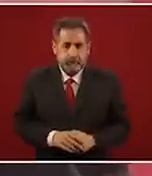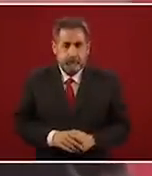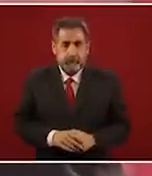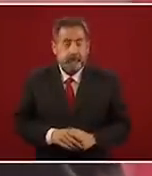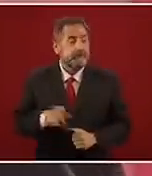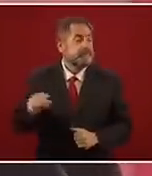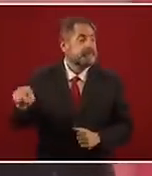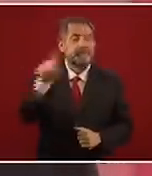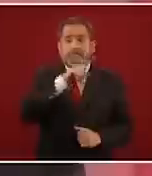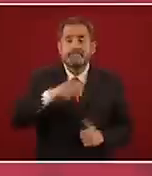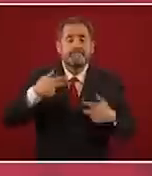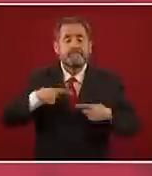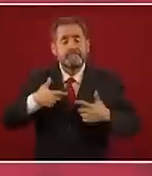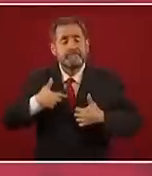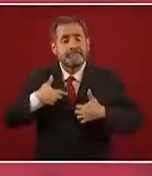que entender